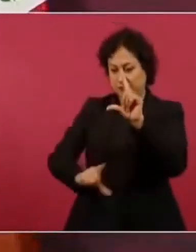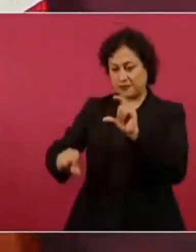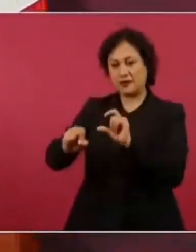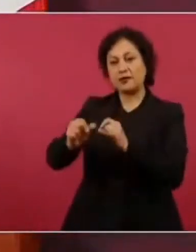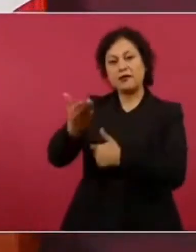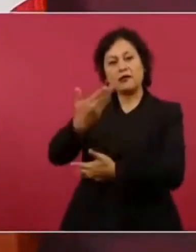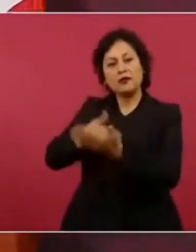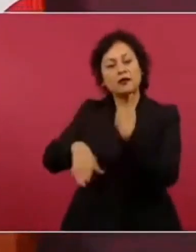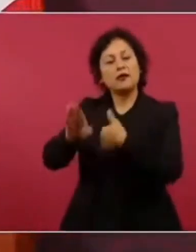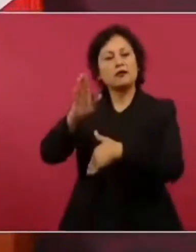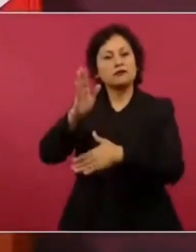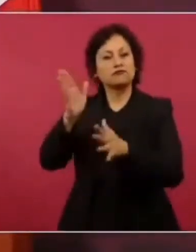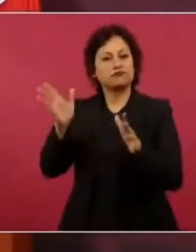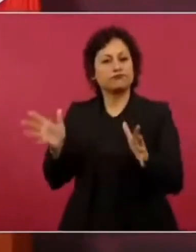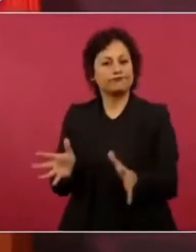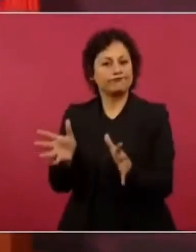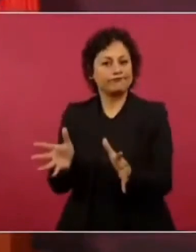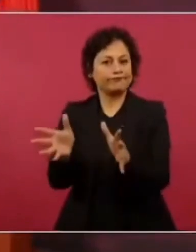y